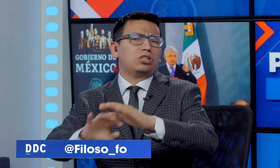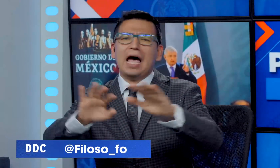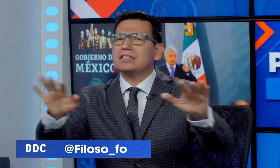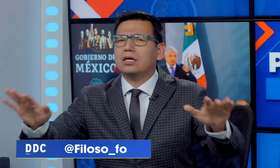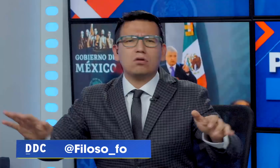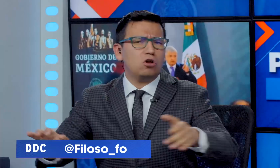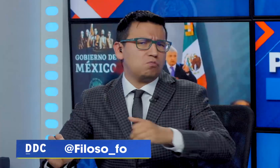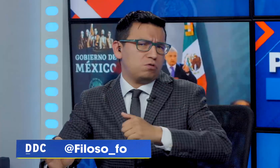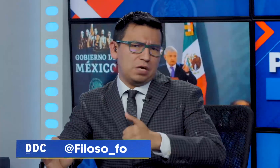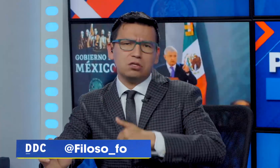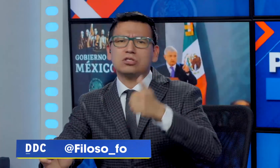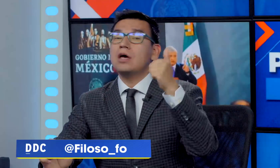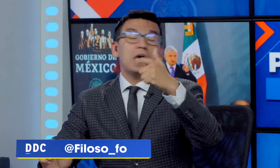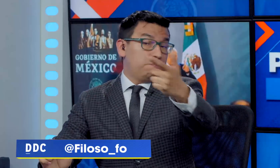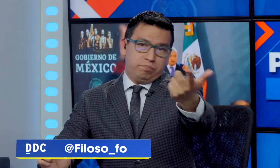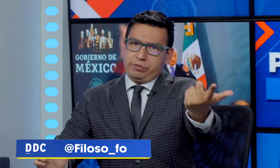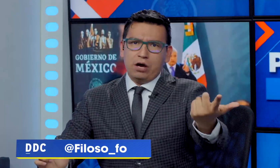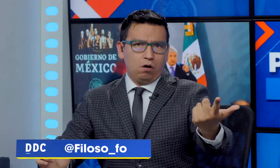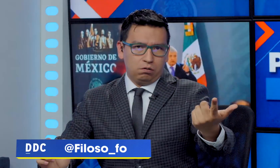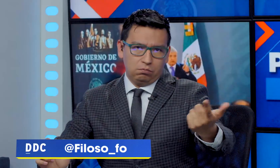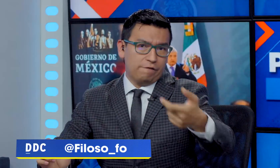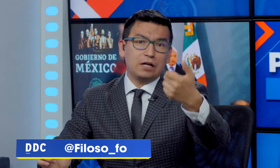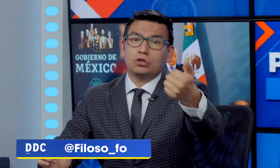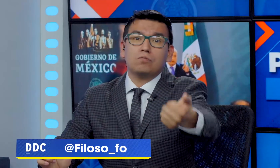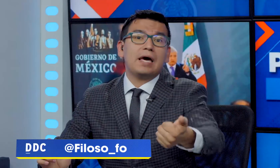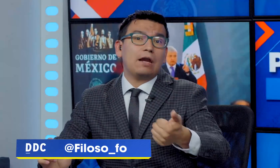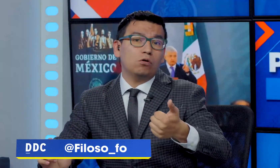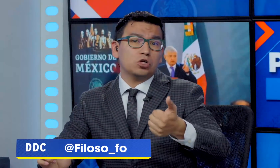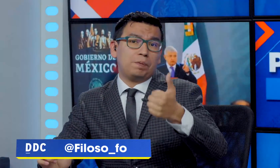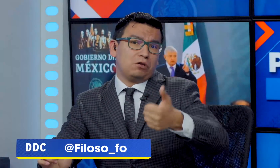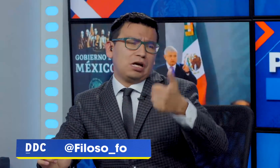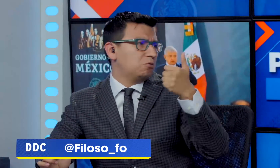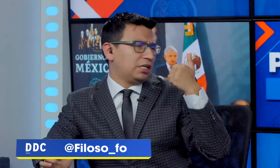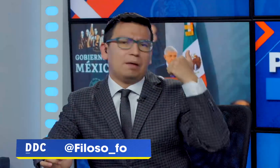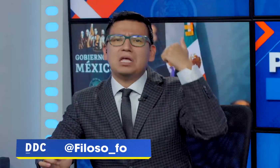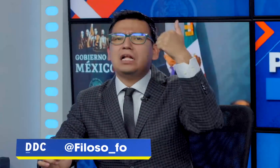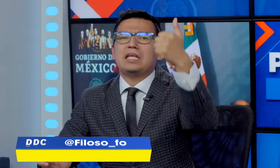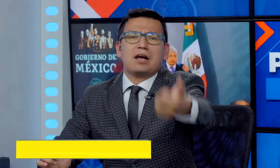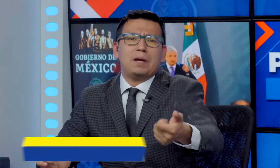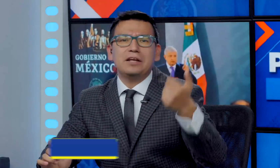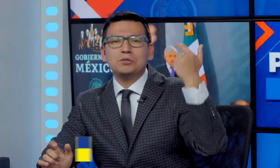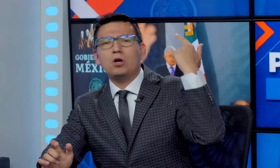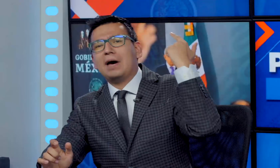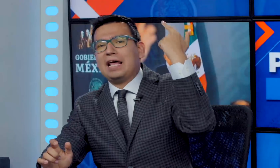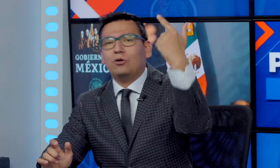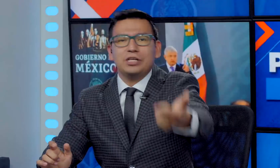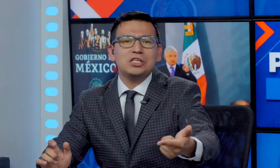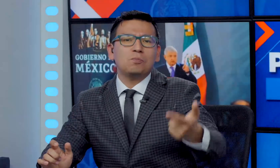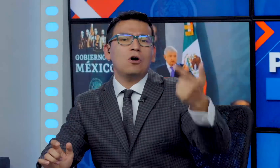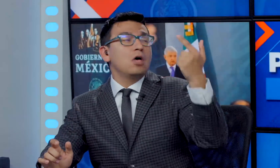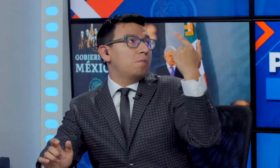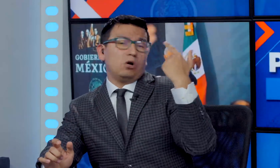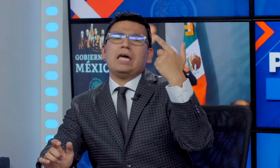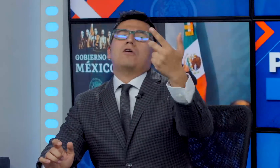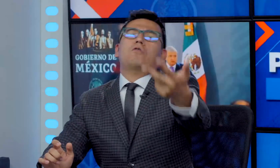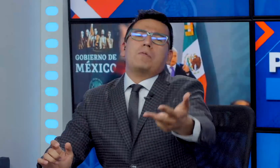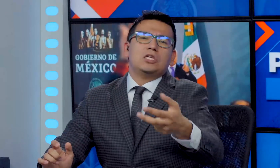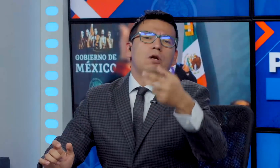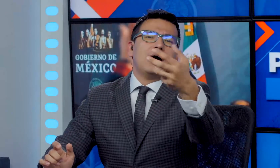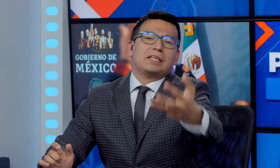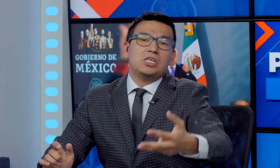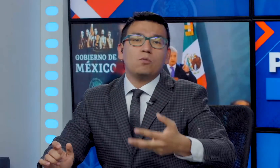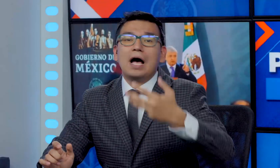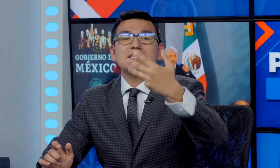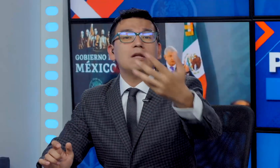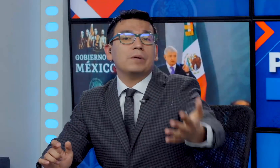la importancia de todos los movimientos. Digo, le faltó sumar algunos, pero digamos que también del terraplanismo, el maradonismo, ¿por qué no el